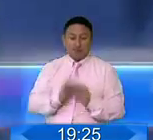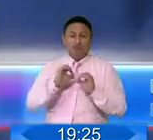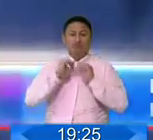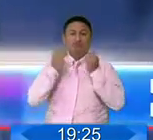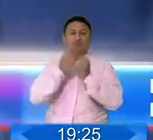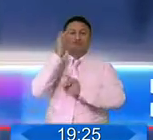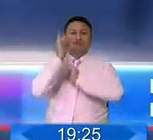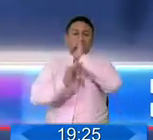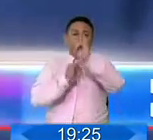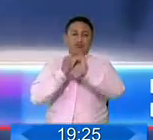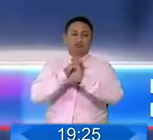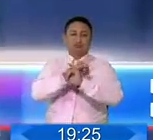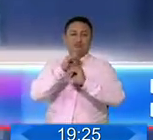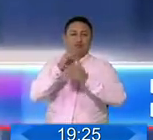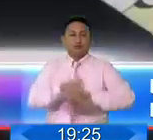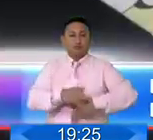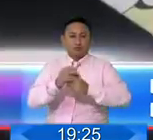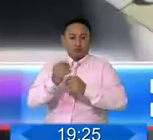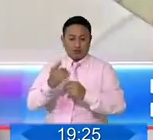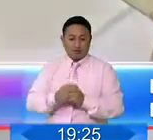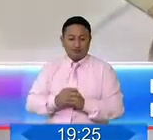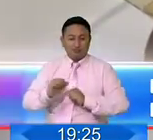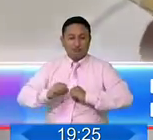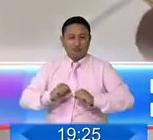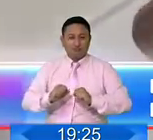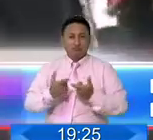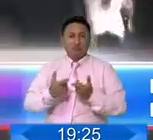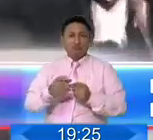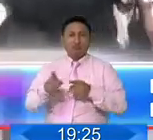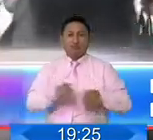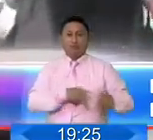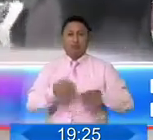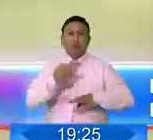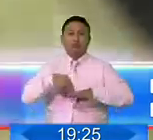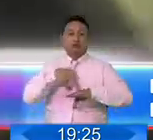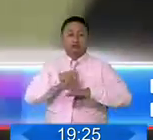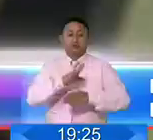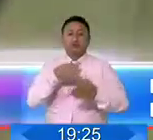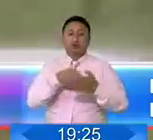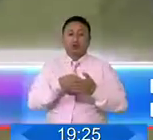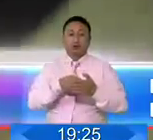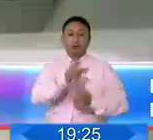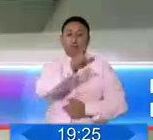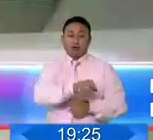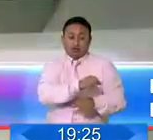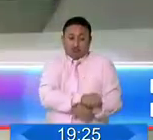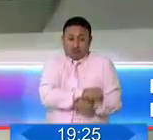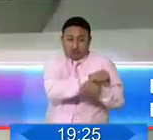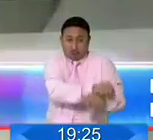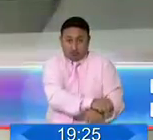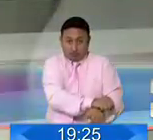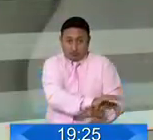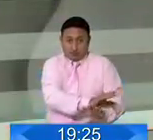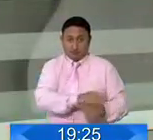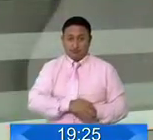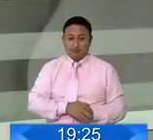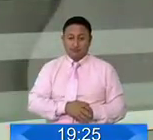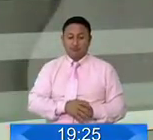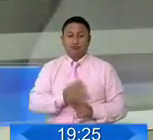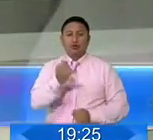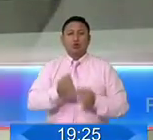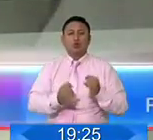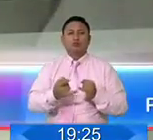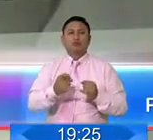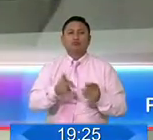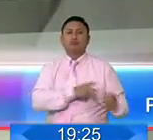Organización Internacional para las Migraciones para actualizar el Plan Nacional en contra de la trata de personas. Este plan, la última versión que